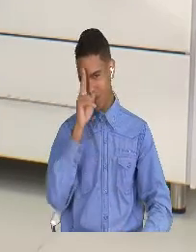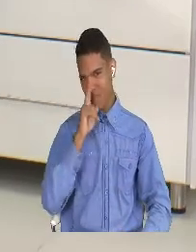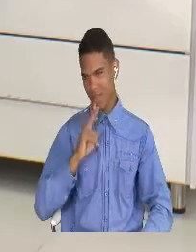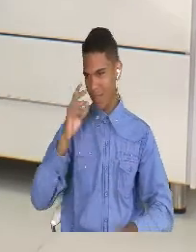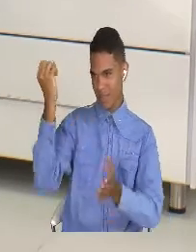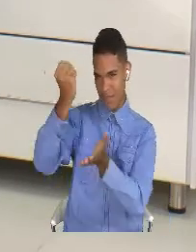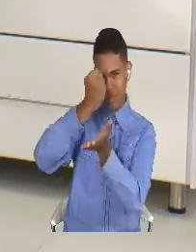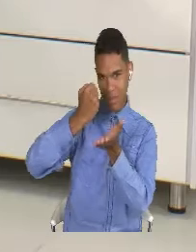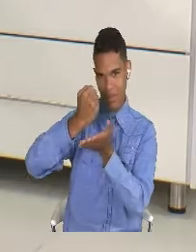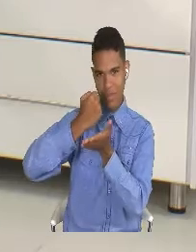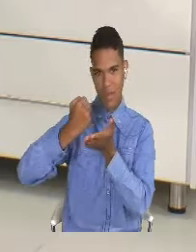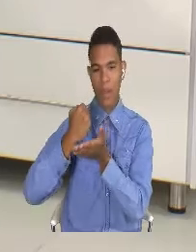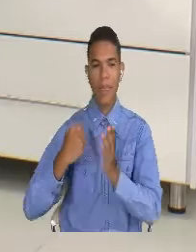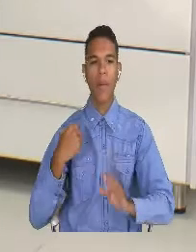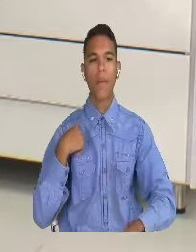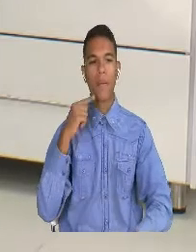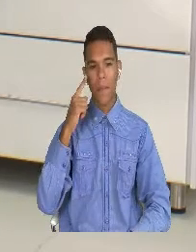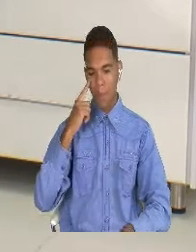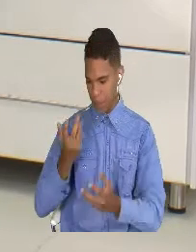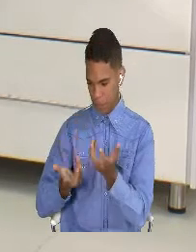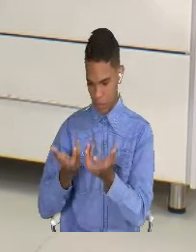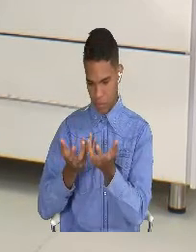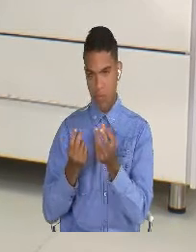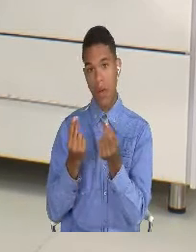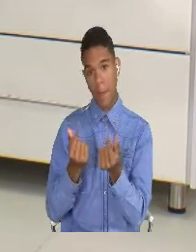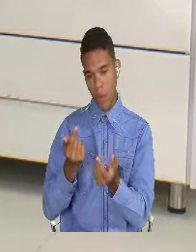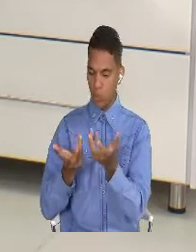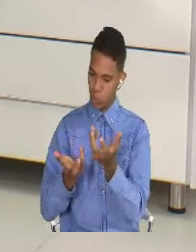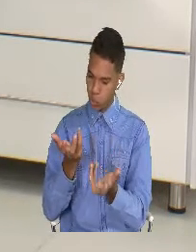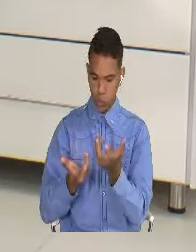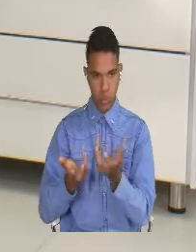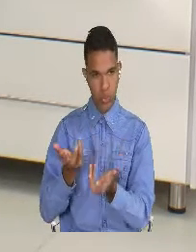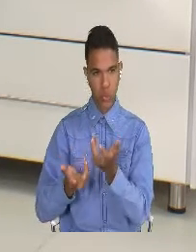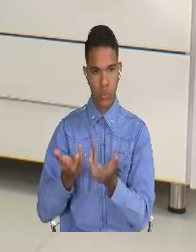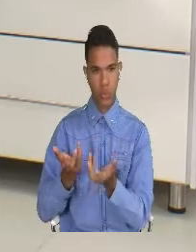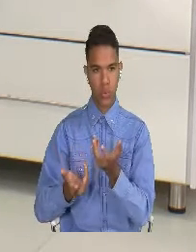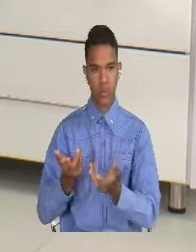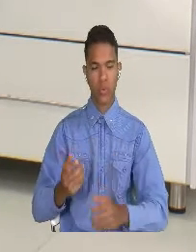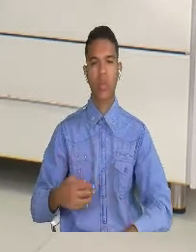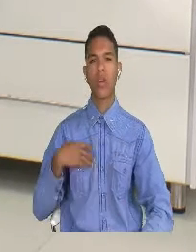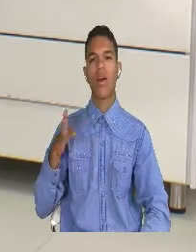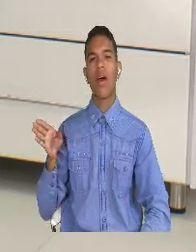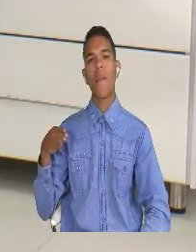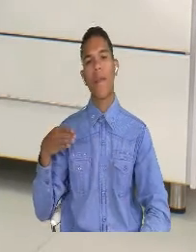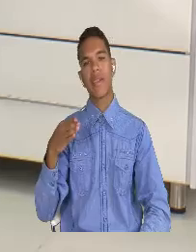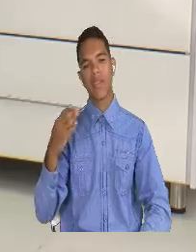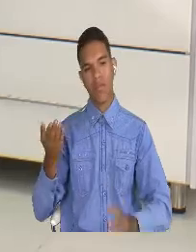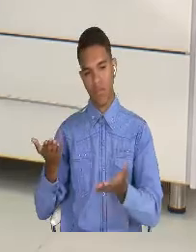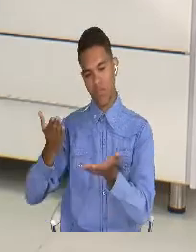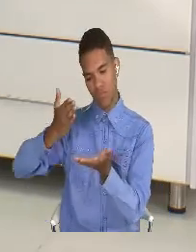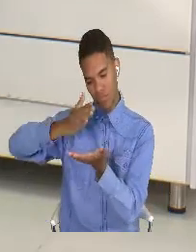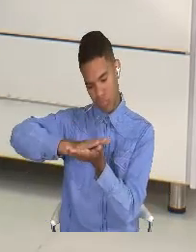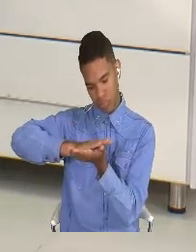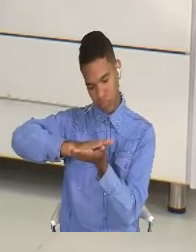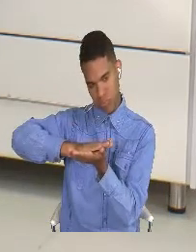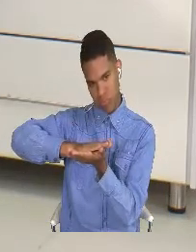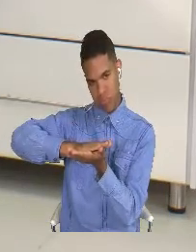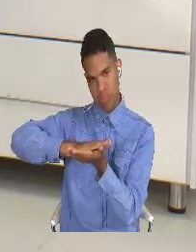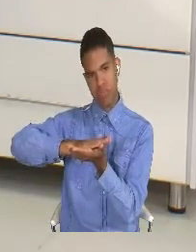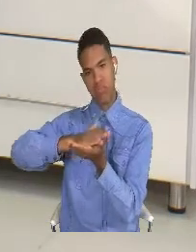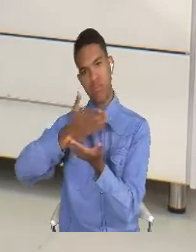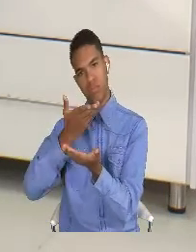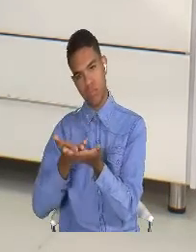acá. Ese sartén necesito que caliente un poco más rápido. Voy a llevar nuestro salmón y le voy a agregar